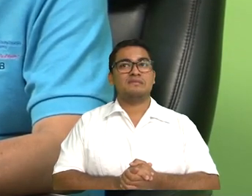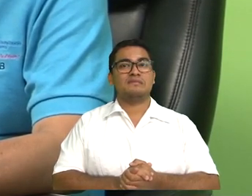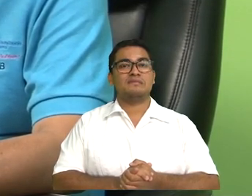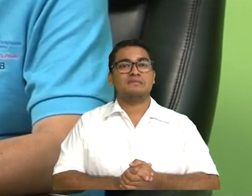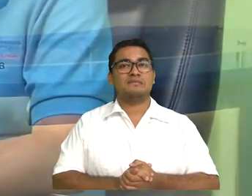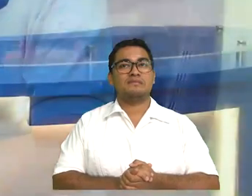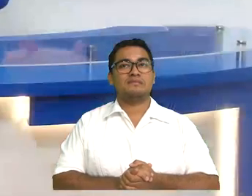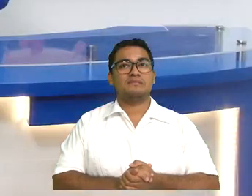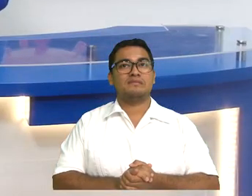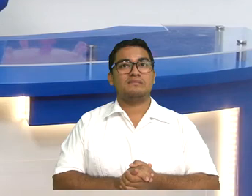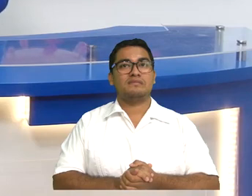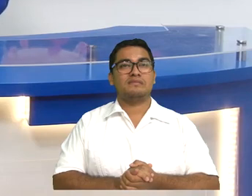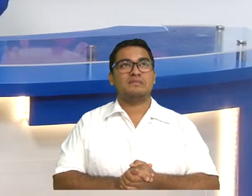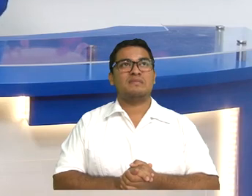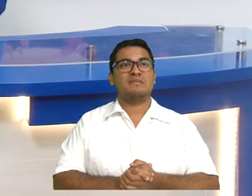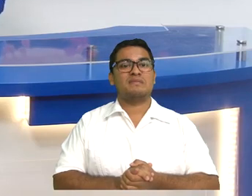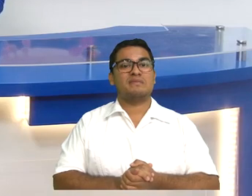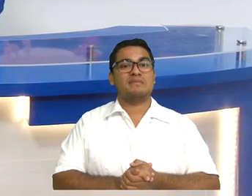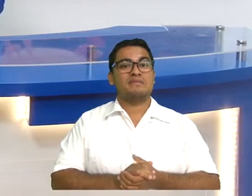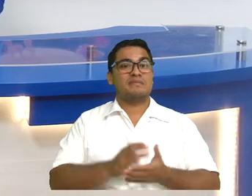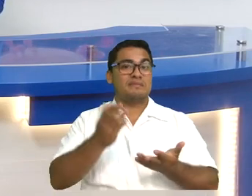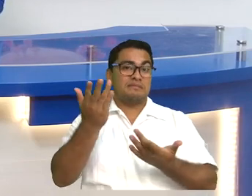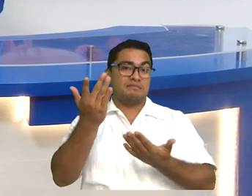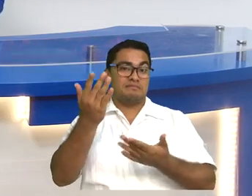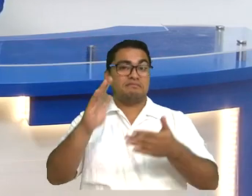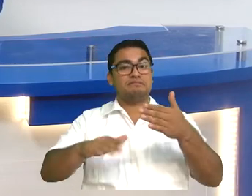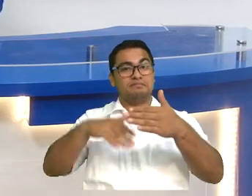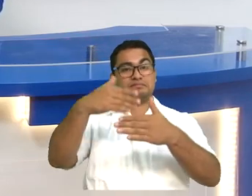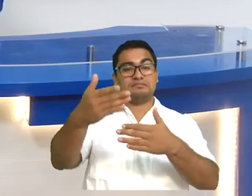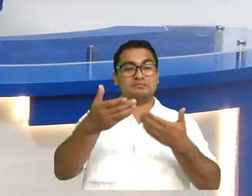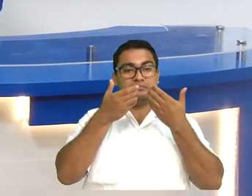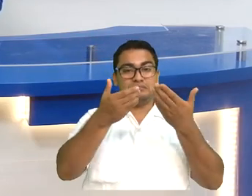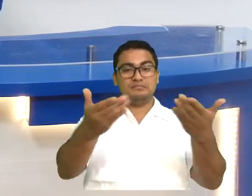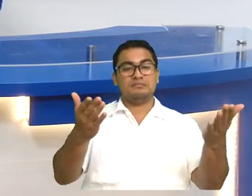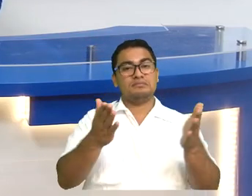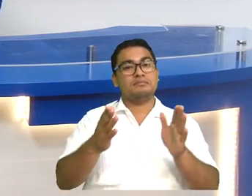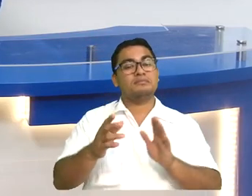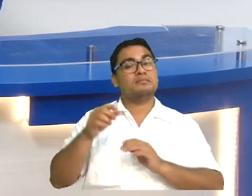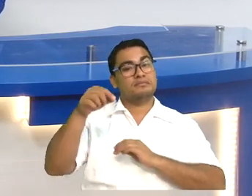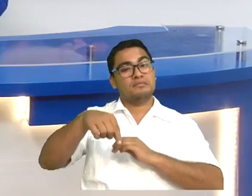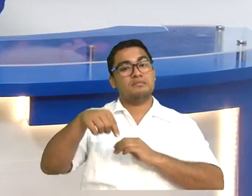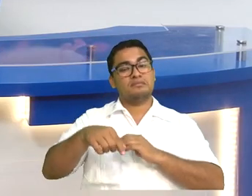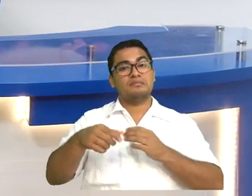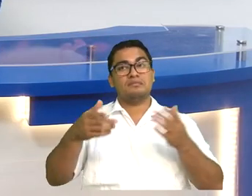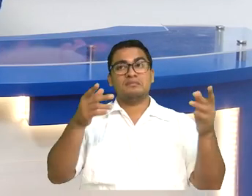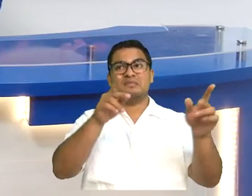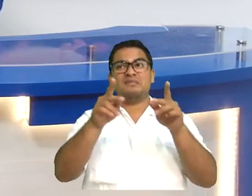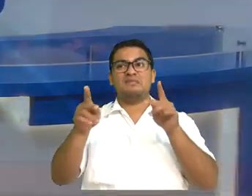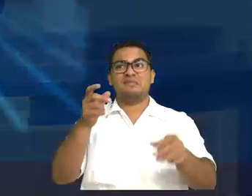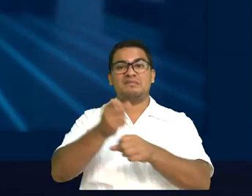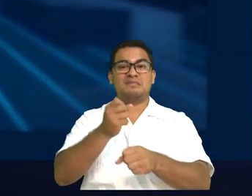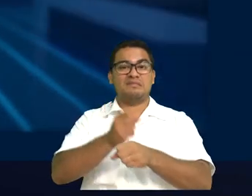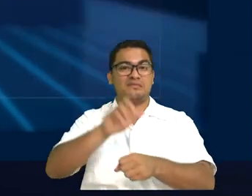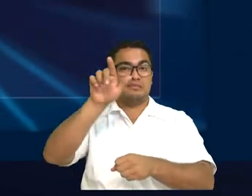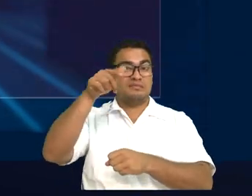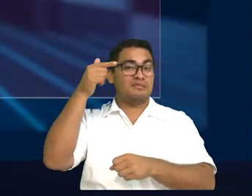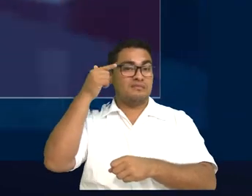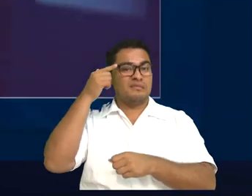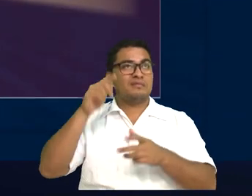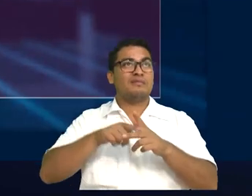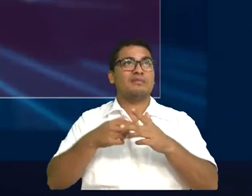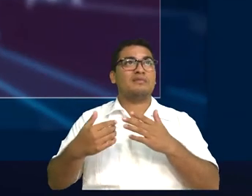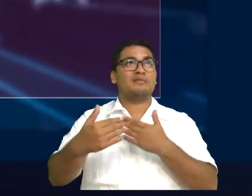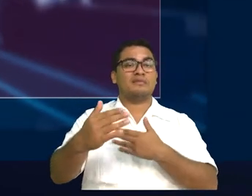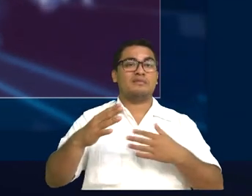Estaremos compartiendo esta información más adelante. Trabajadores del Estado inician vacaciones de